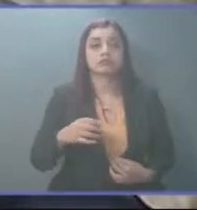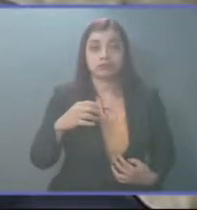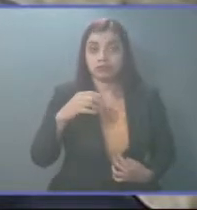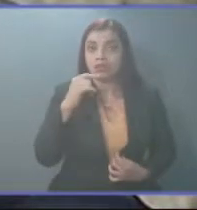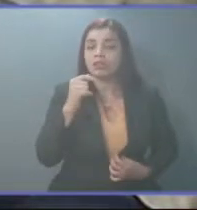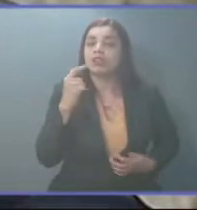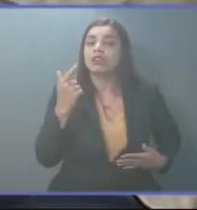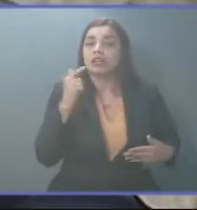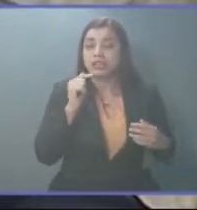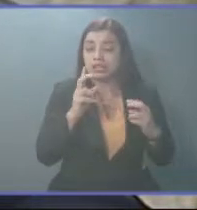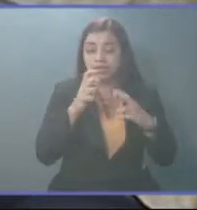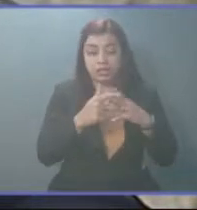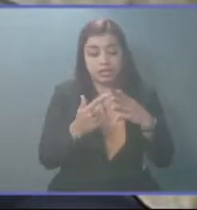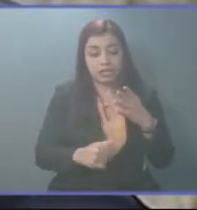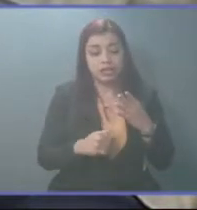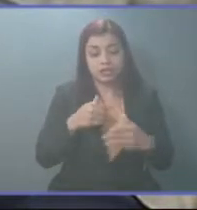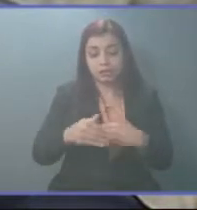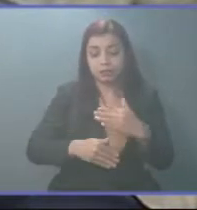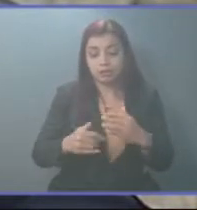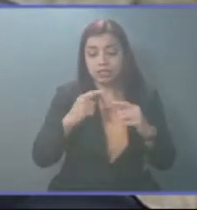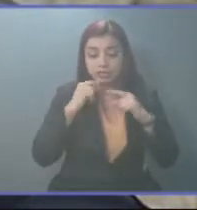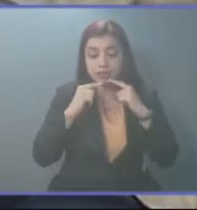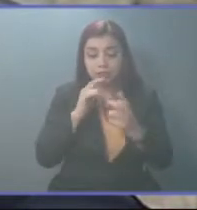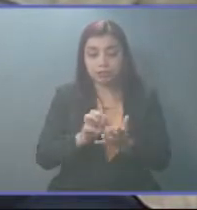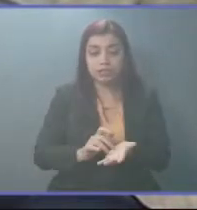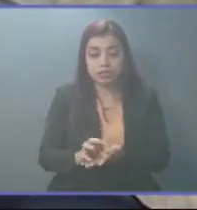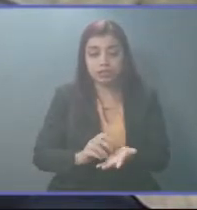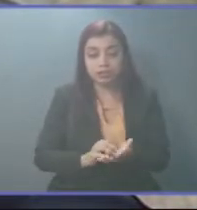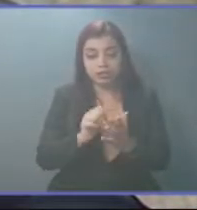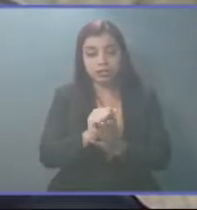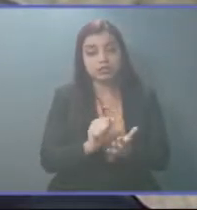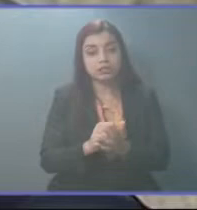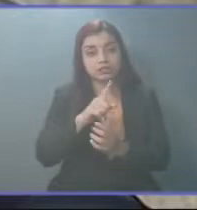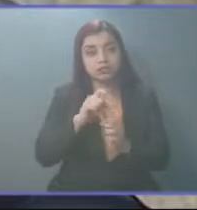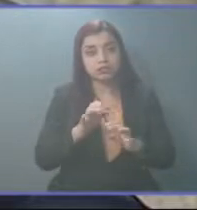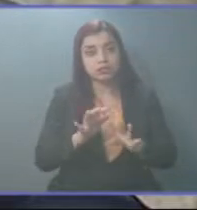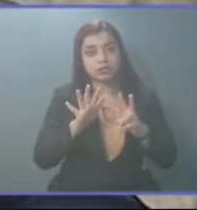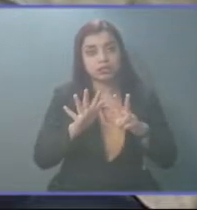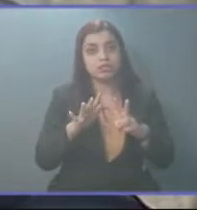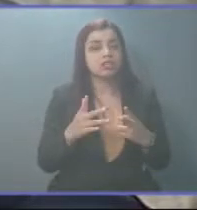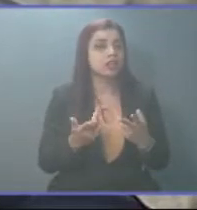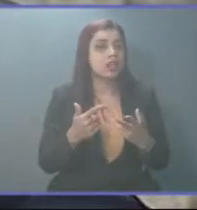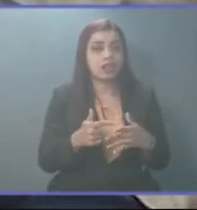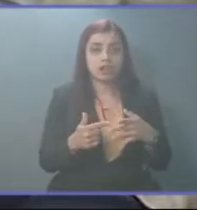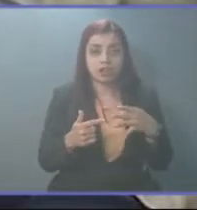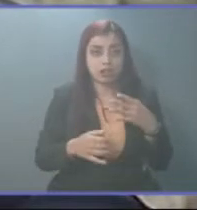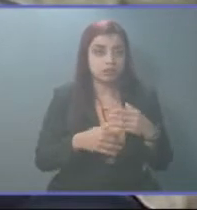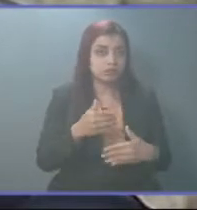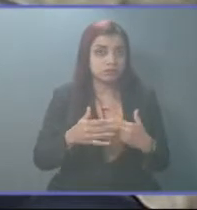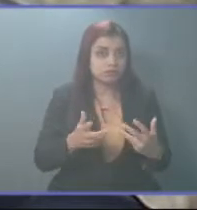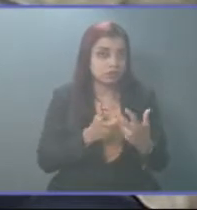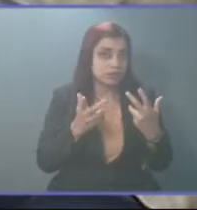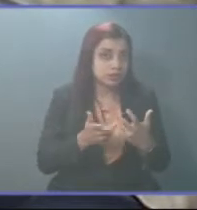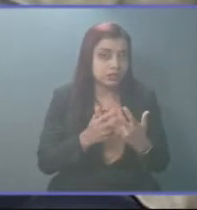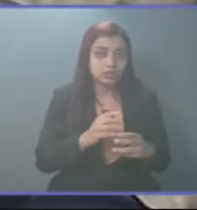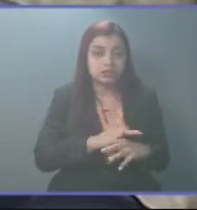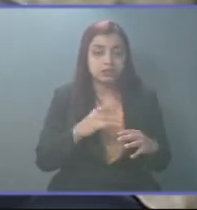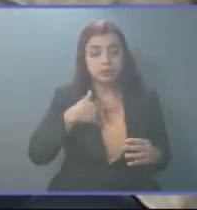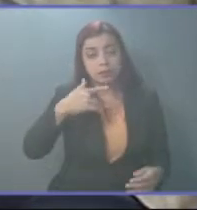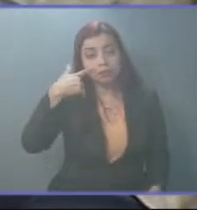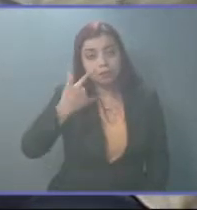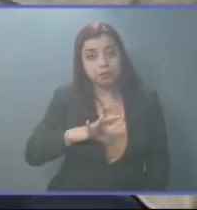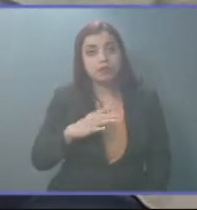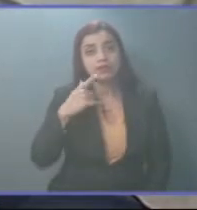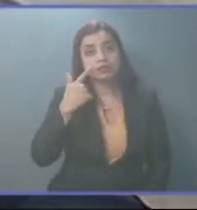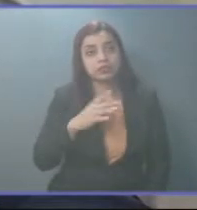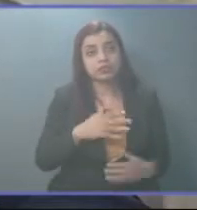su contenido a la Ley de Procedimientos Administrativos de la siguiente forma. Artículo 117. Una vez transcurrida la fase de investigación y recibida toda la prueba cumplida previamente